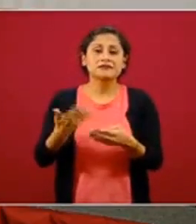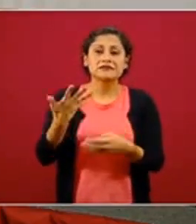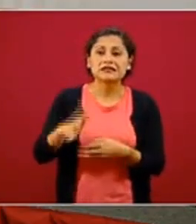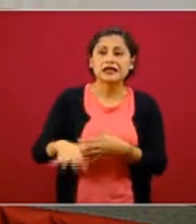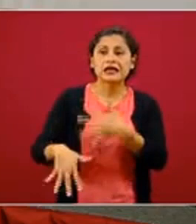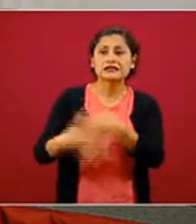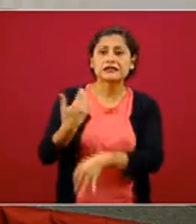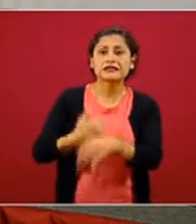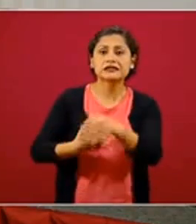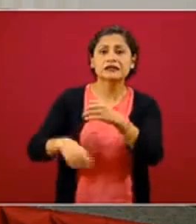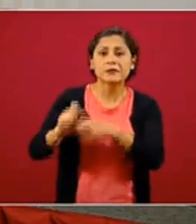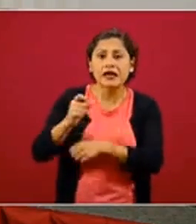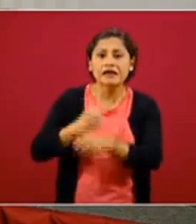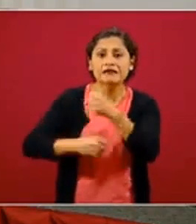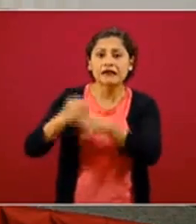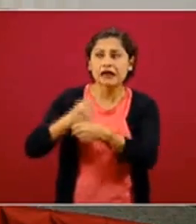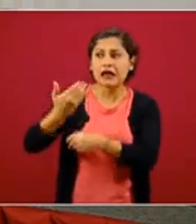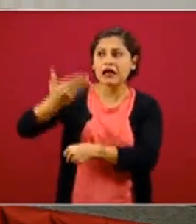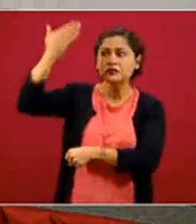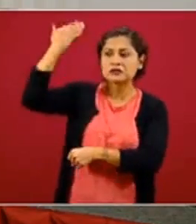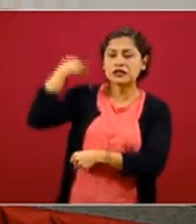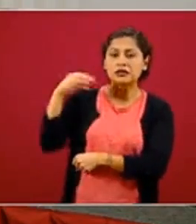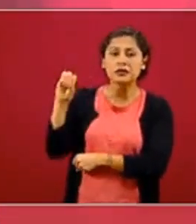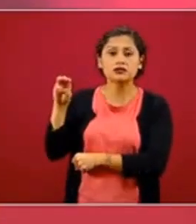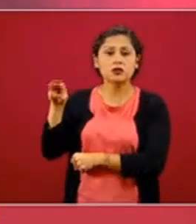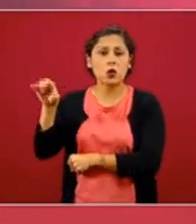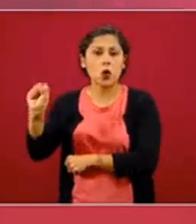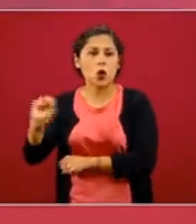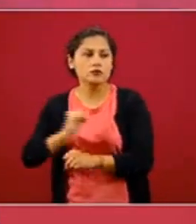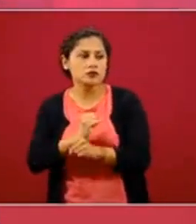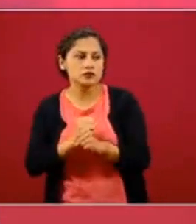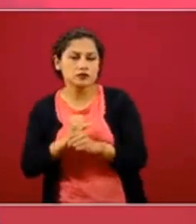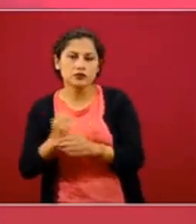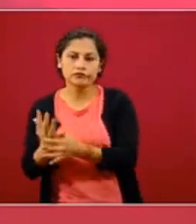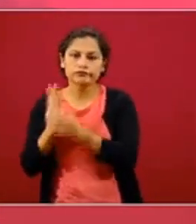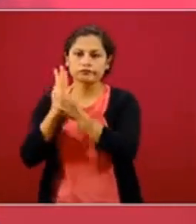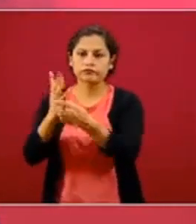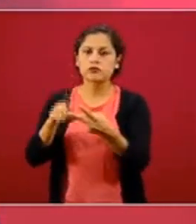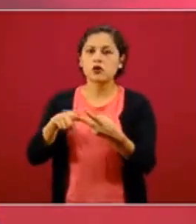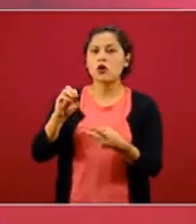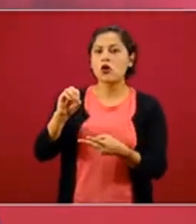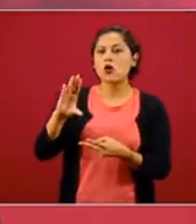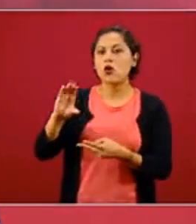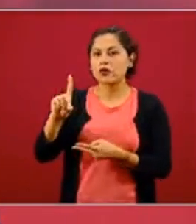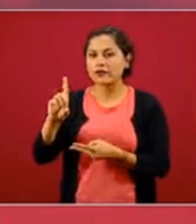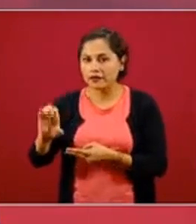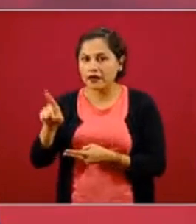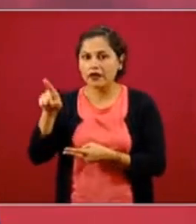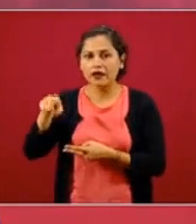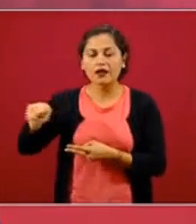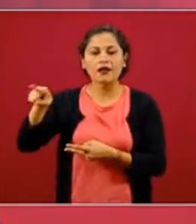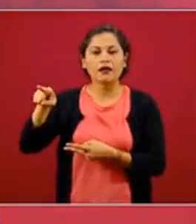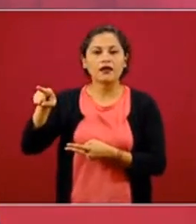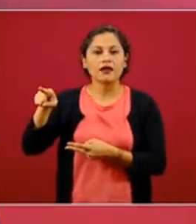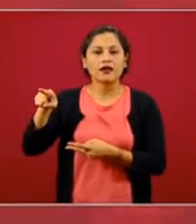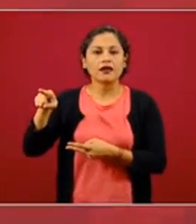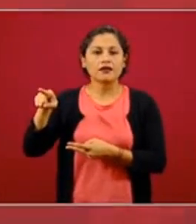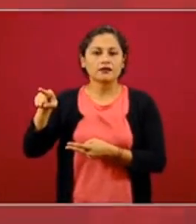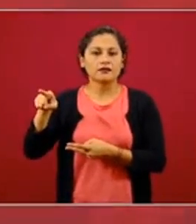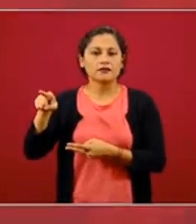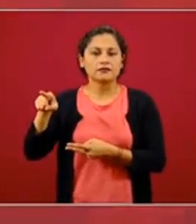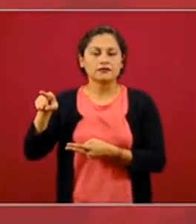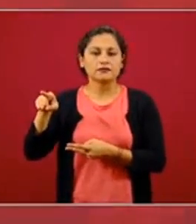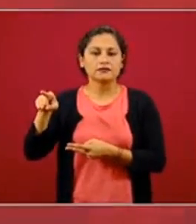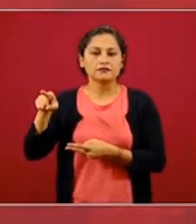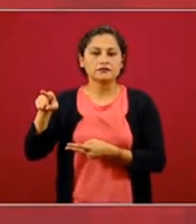años por la Organización Mundial de la Salud, por la OCDE, la Organización de Cooperación Económica,